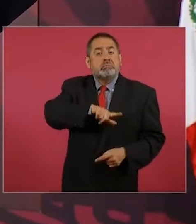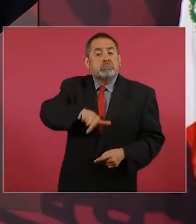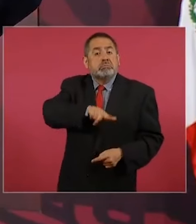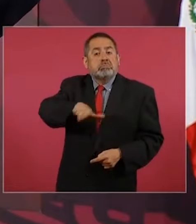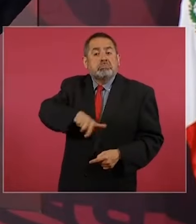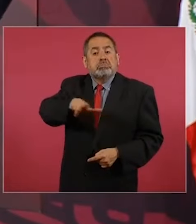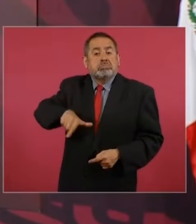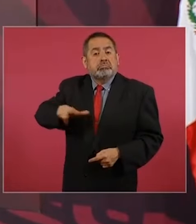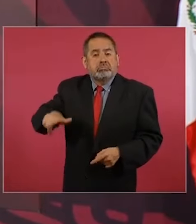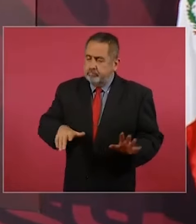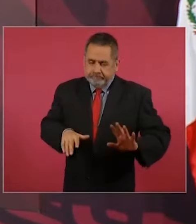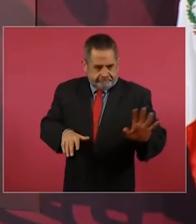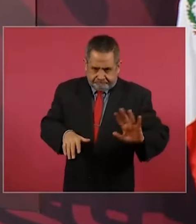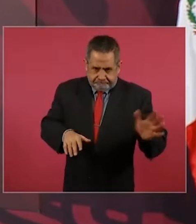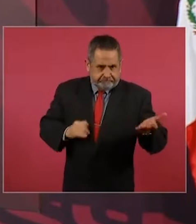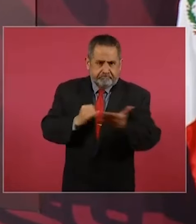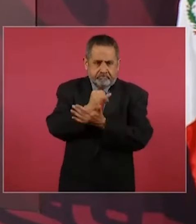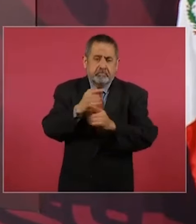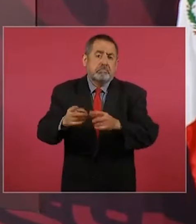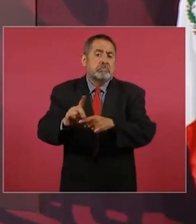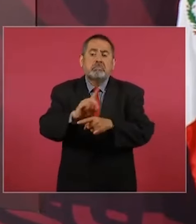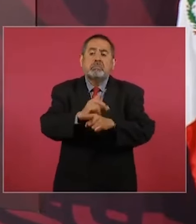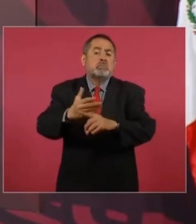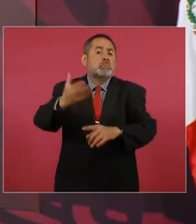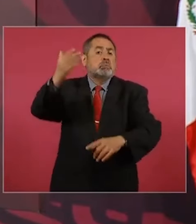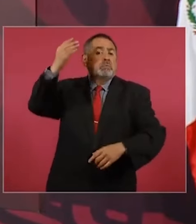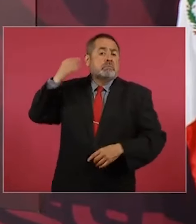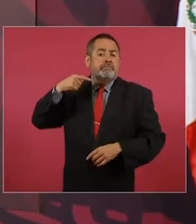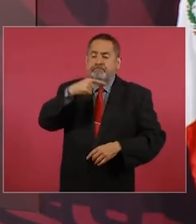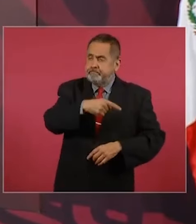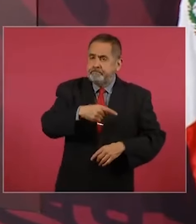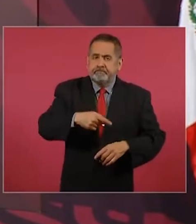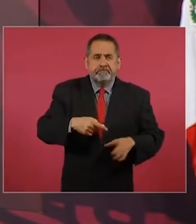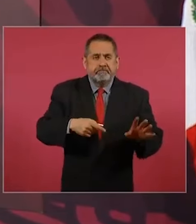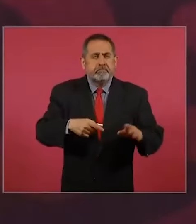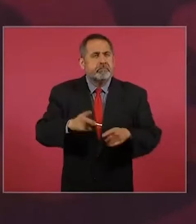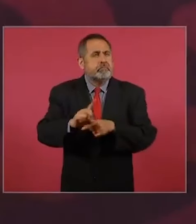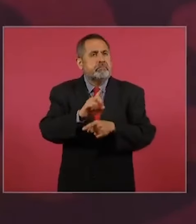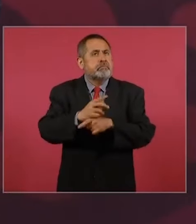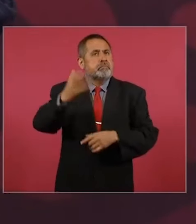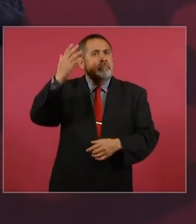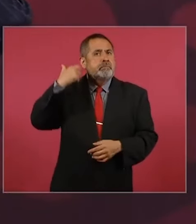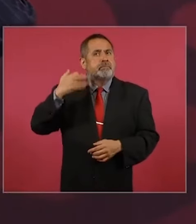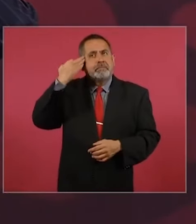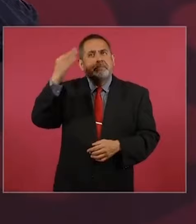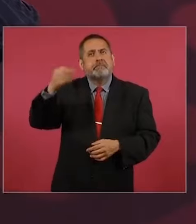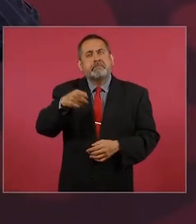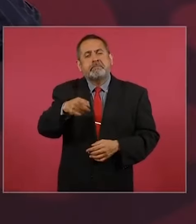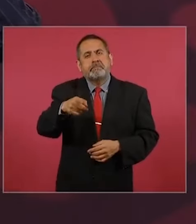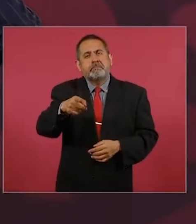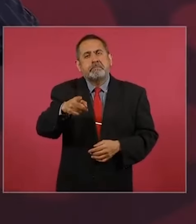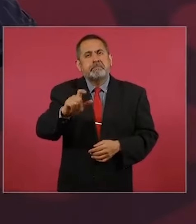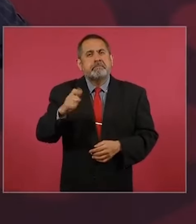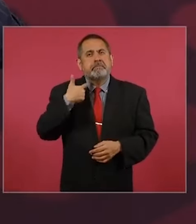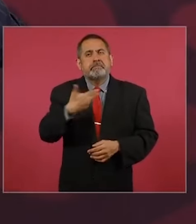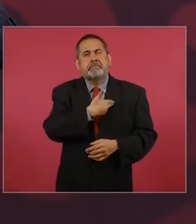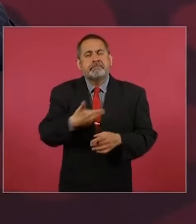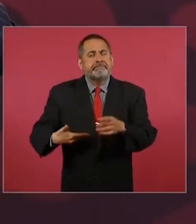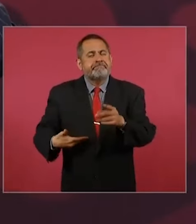resolver la deuda que comenzó desde el gobierno de Vicente Fox. Desde la época del